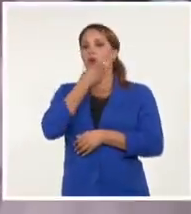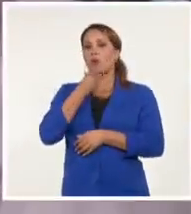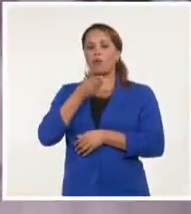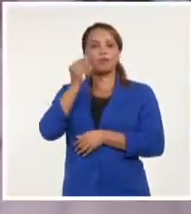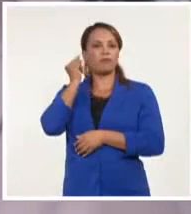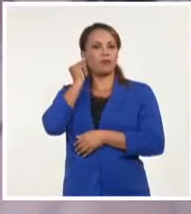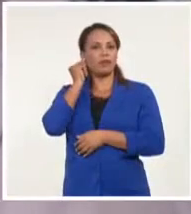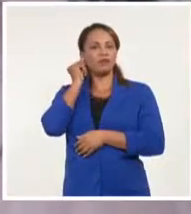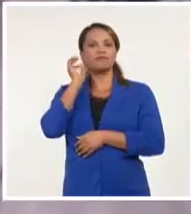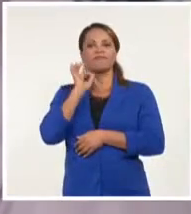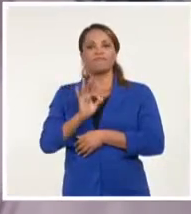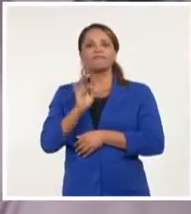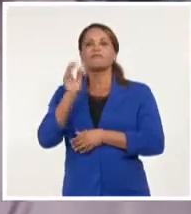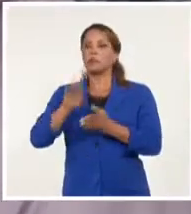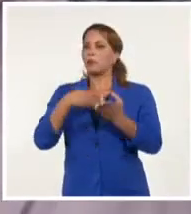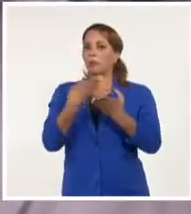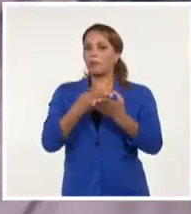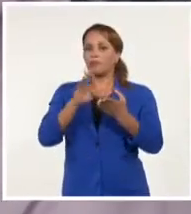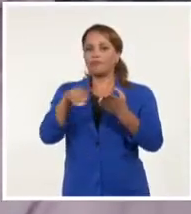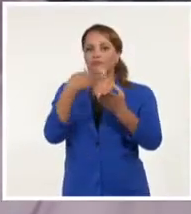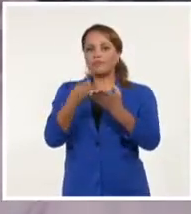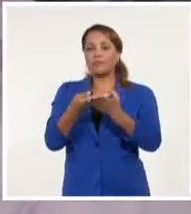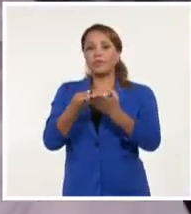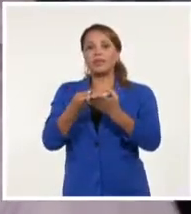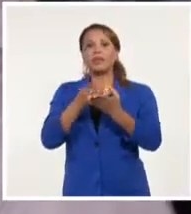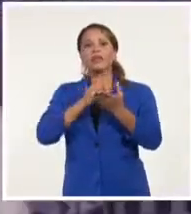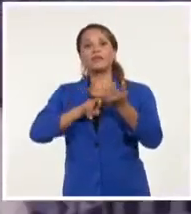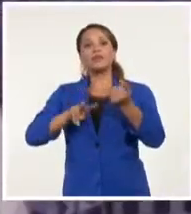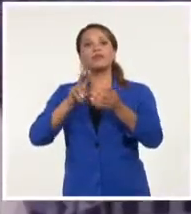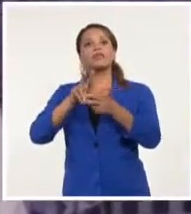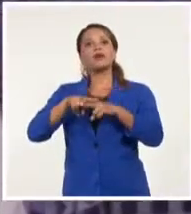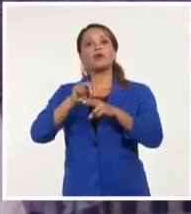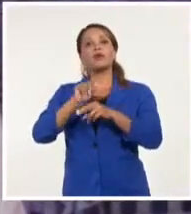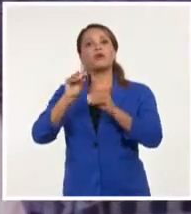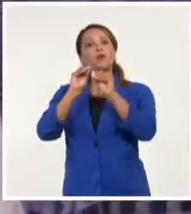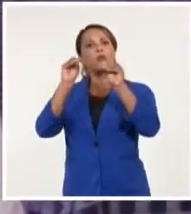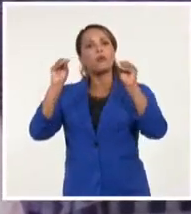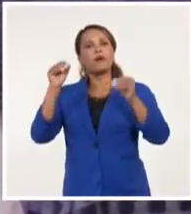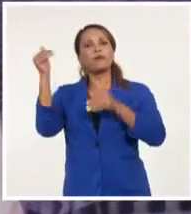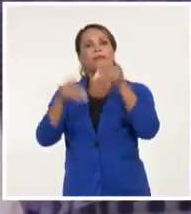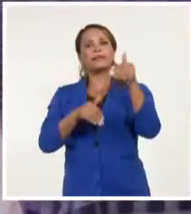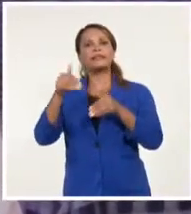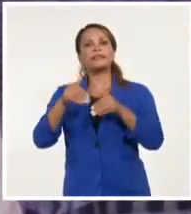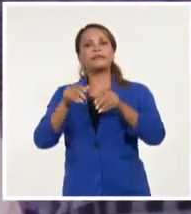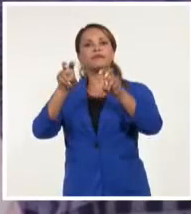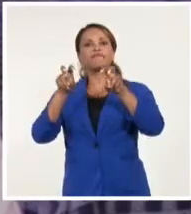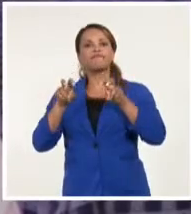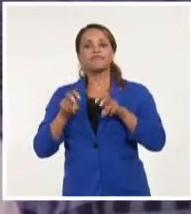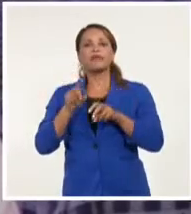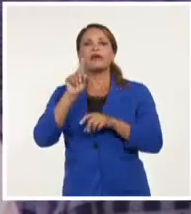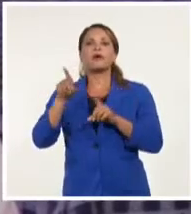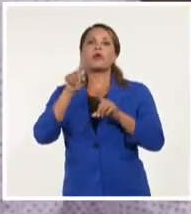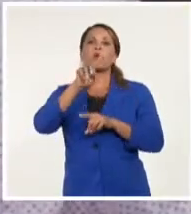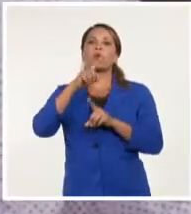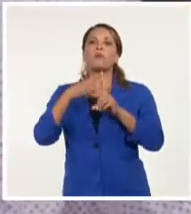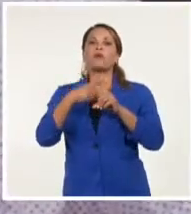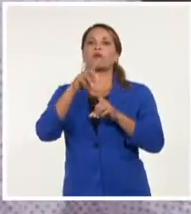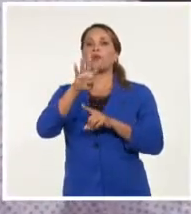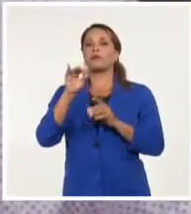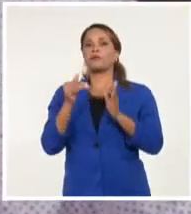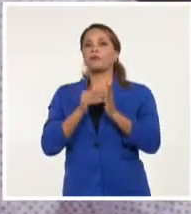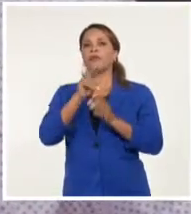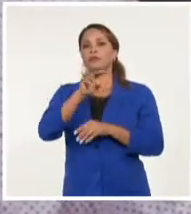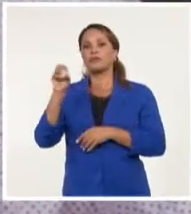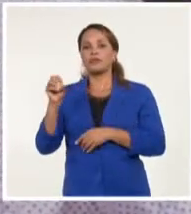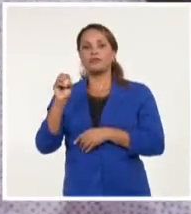no faltan en las propuestas. Los holguineros están convocados a participar en unas 4.200 reuniones